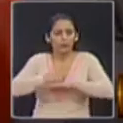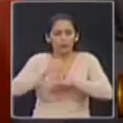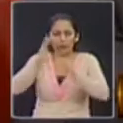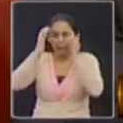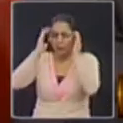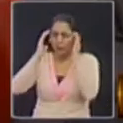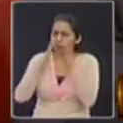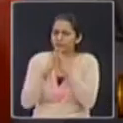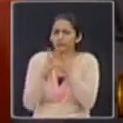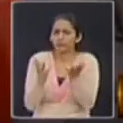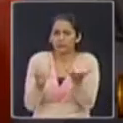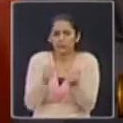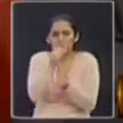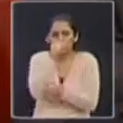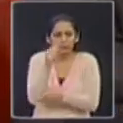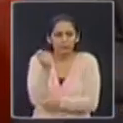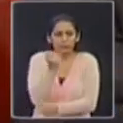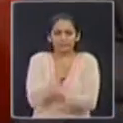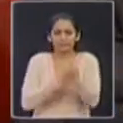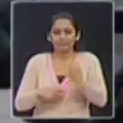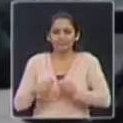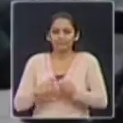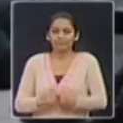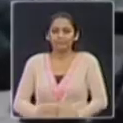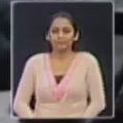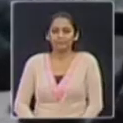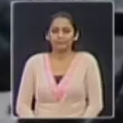del narcotráfico.